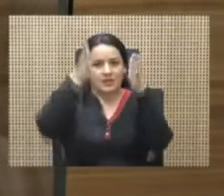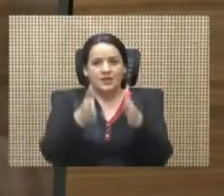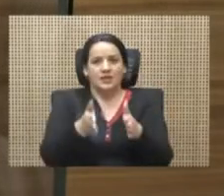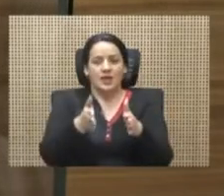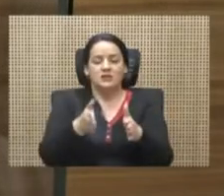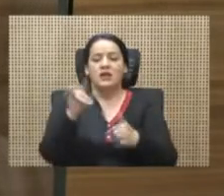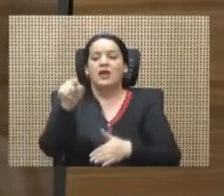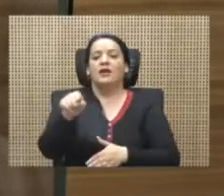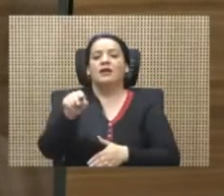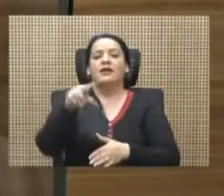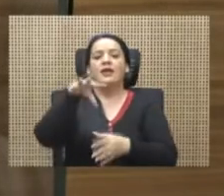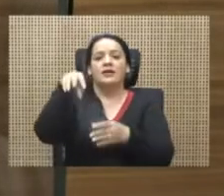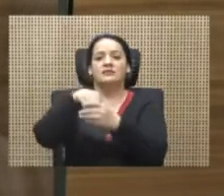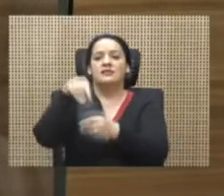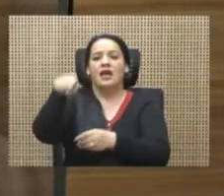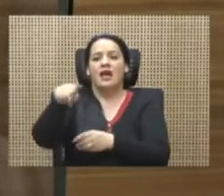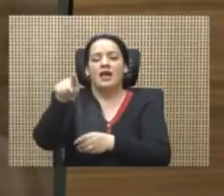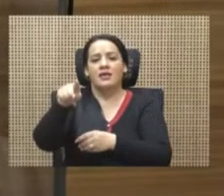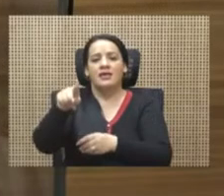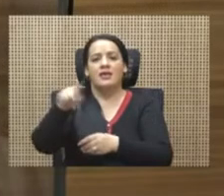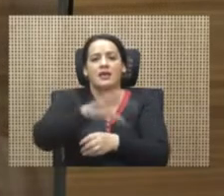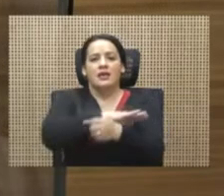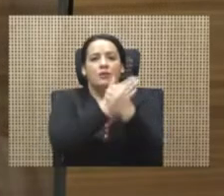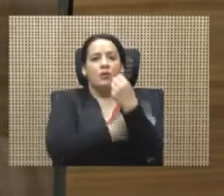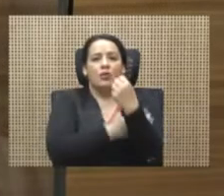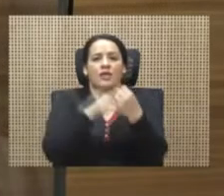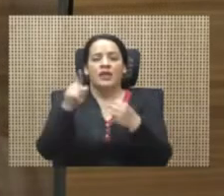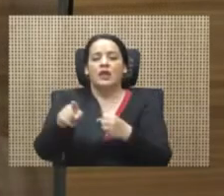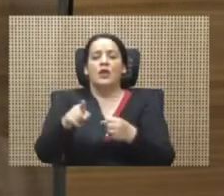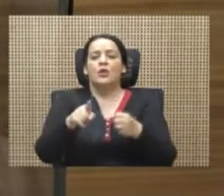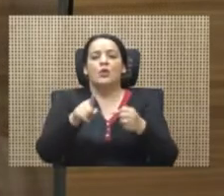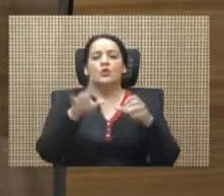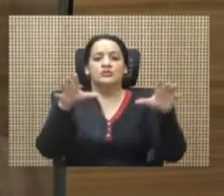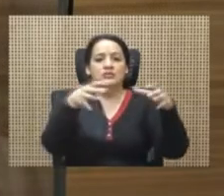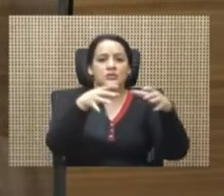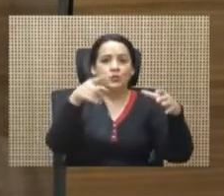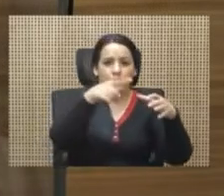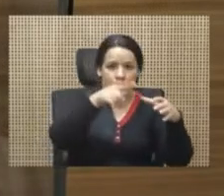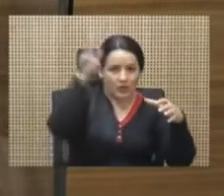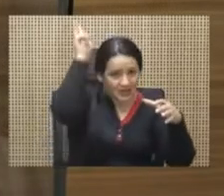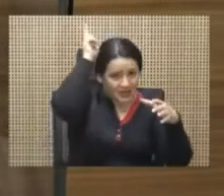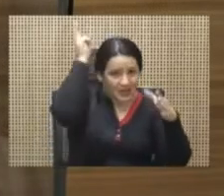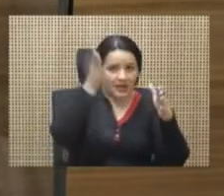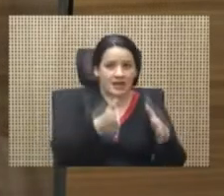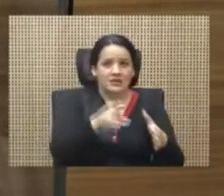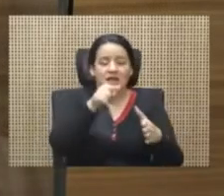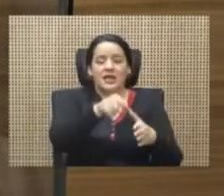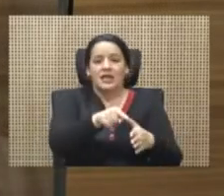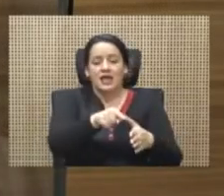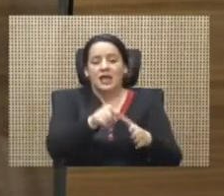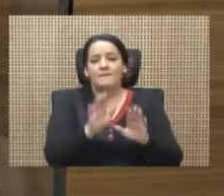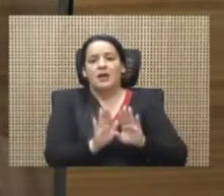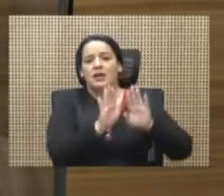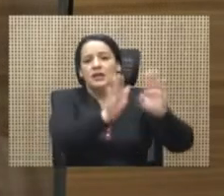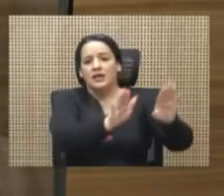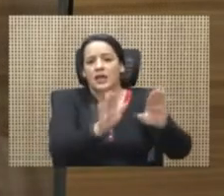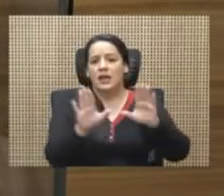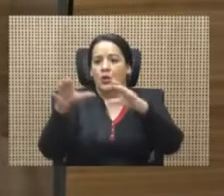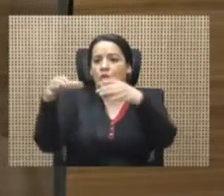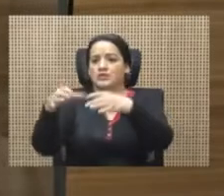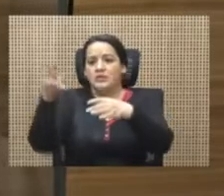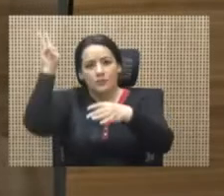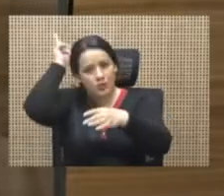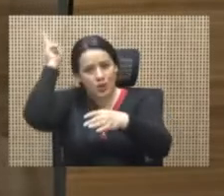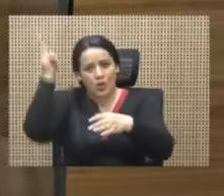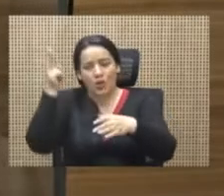están en el poder, los indígenas que marginan, los indígenas que humillan y los